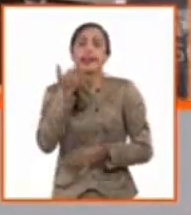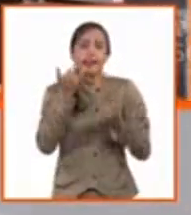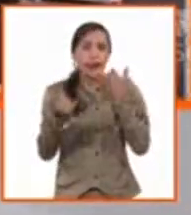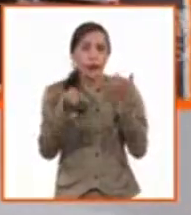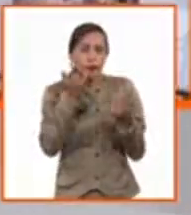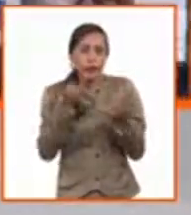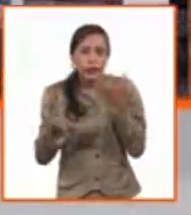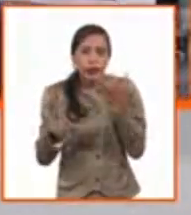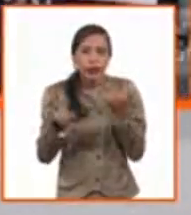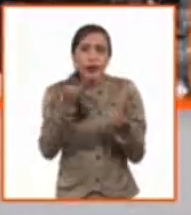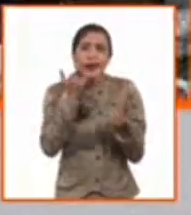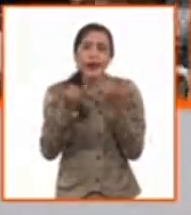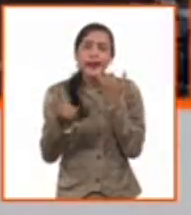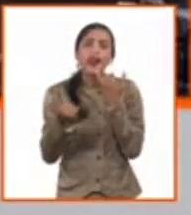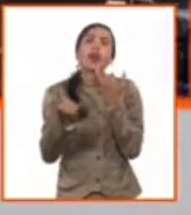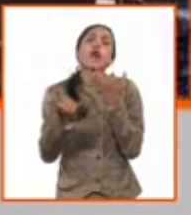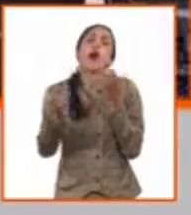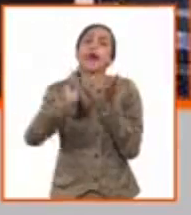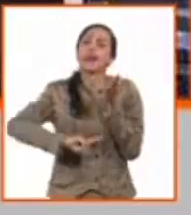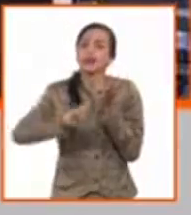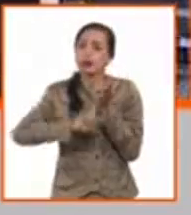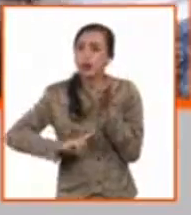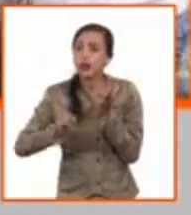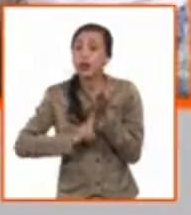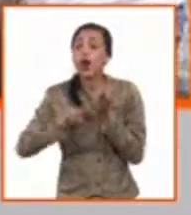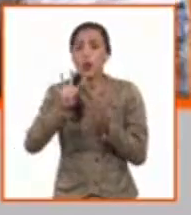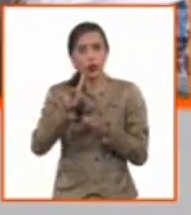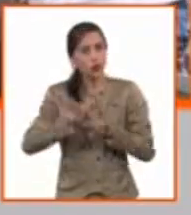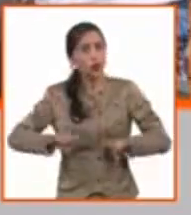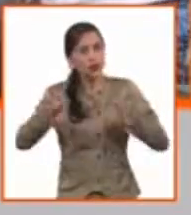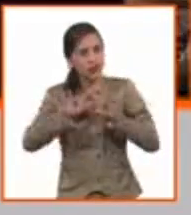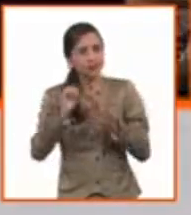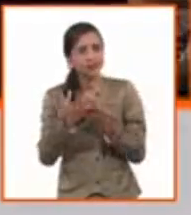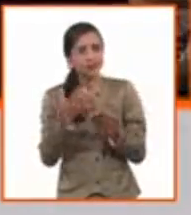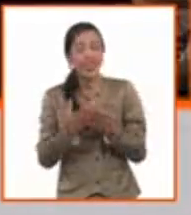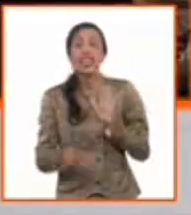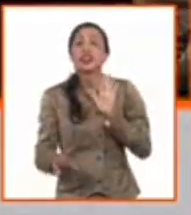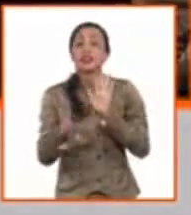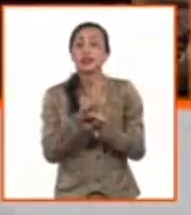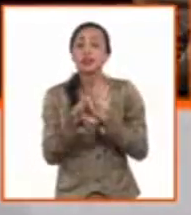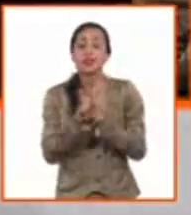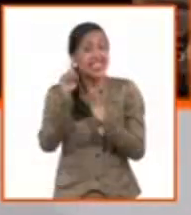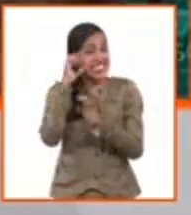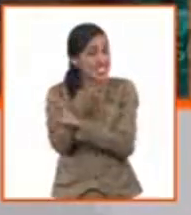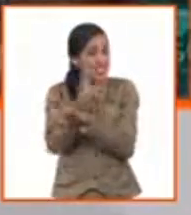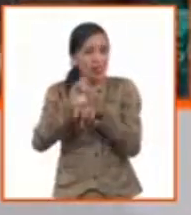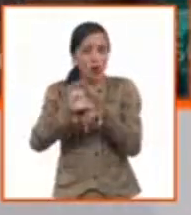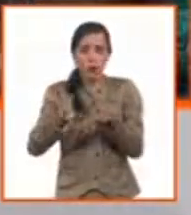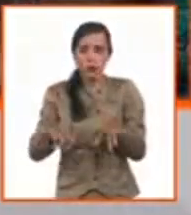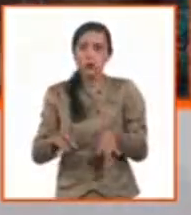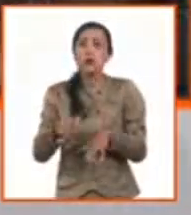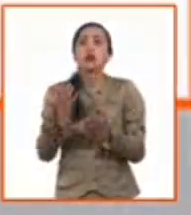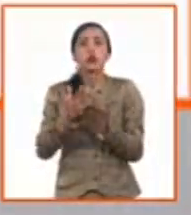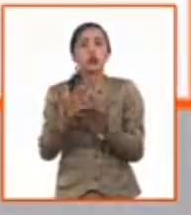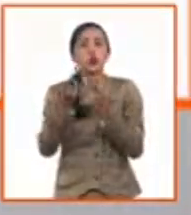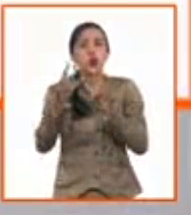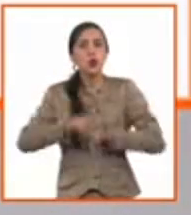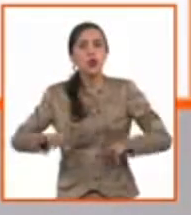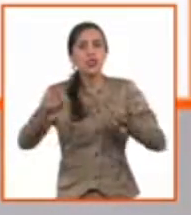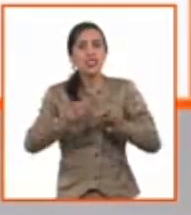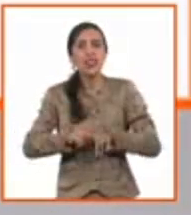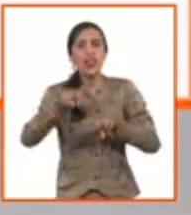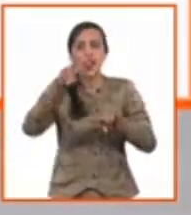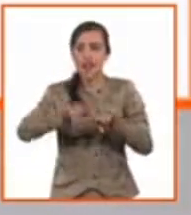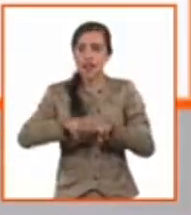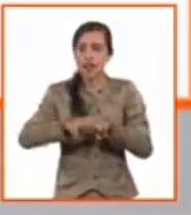telecomunicaciones y electrónica que se estudia en cuatro universidades la licenciatura en ciencias de la computación que se estudian en la universidad de la habana